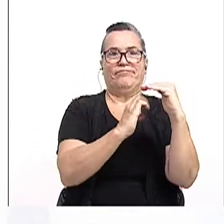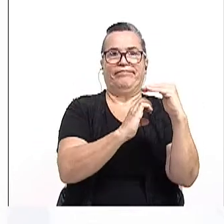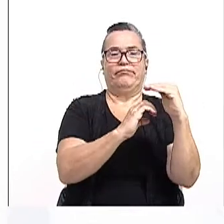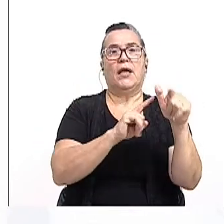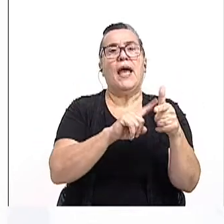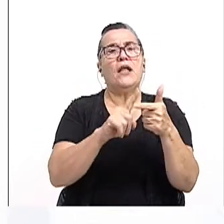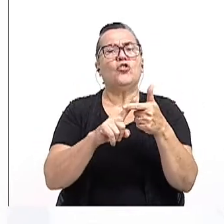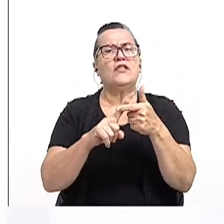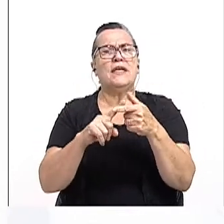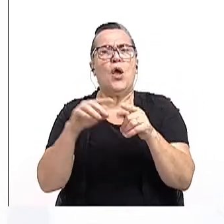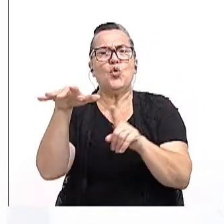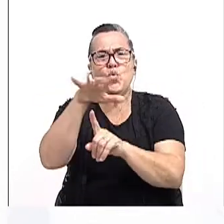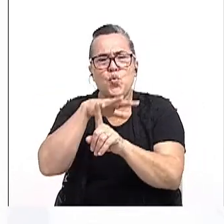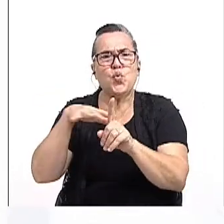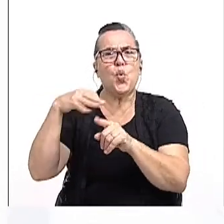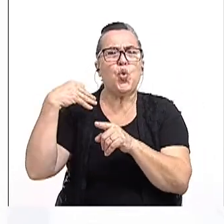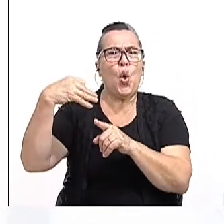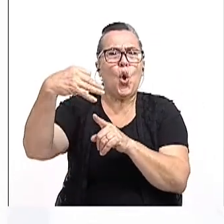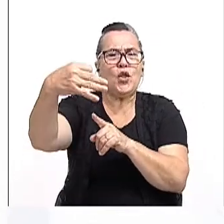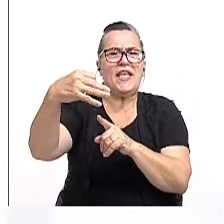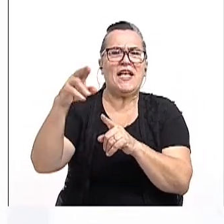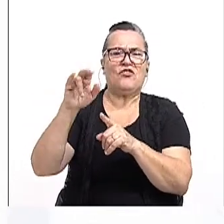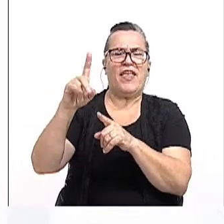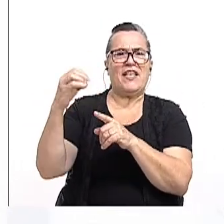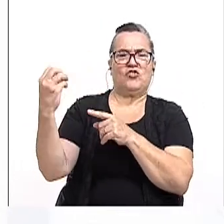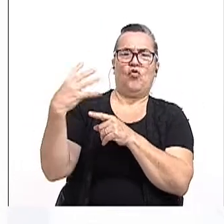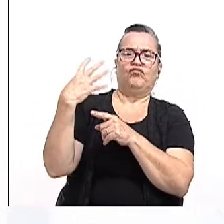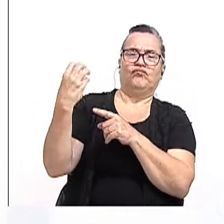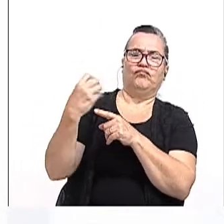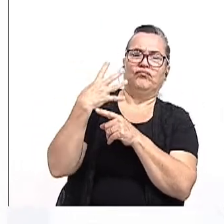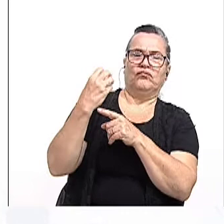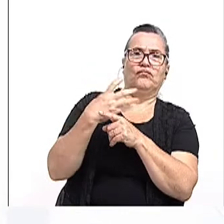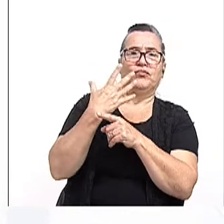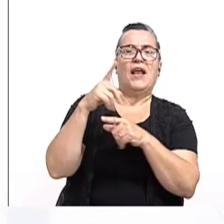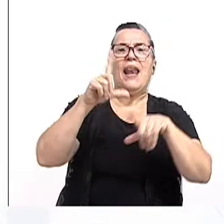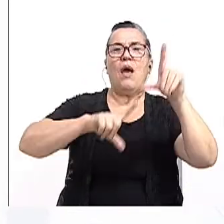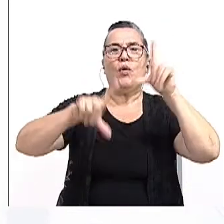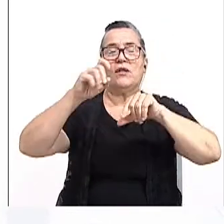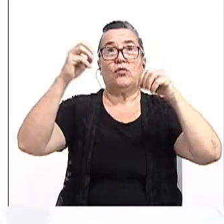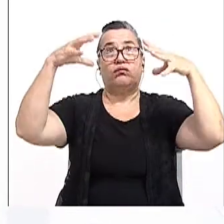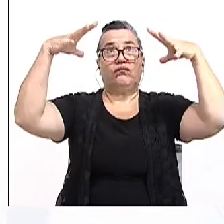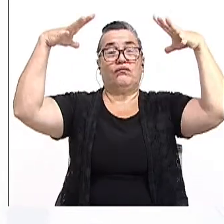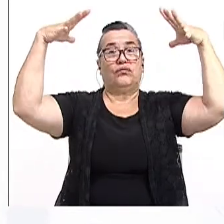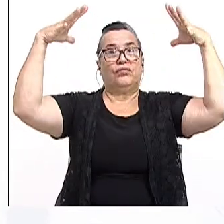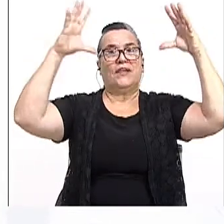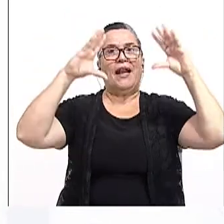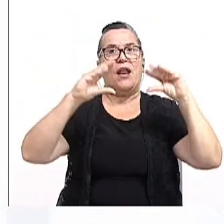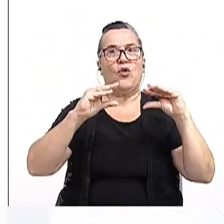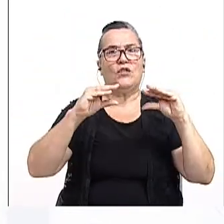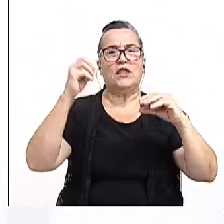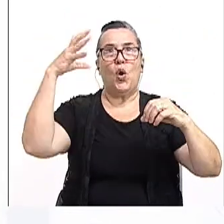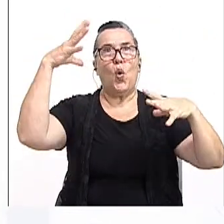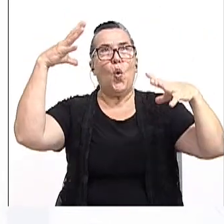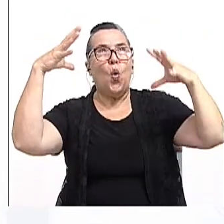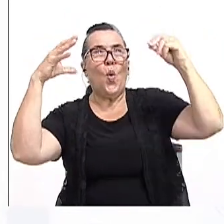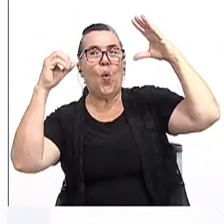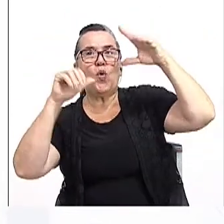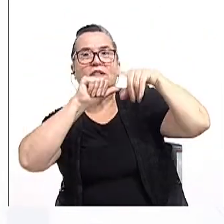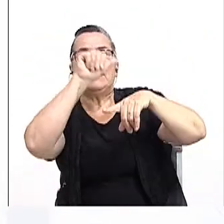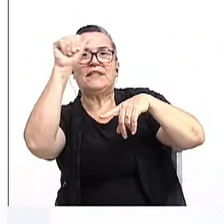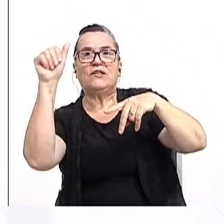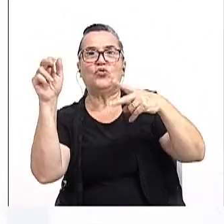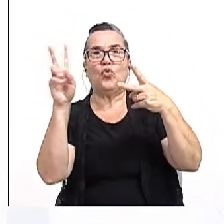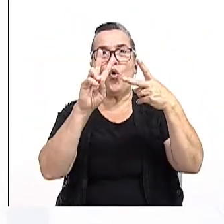rodeado por la radiación. En sus memorias, Curie relataba cómo su laboratorio se iluminaba por la noche de luces tenues de color azul y